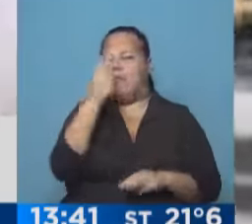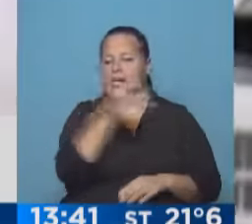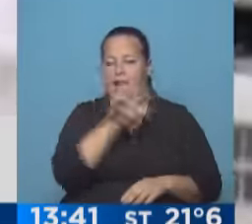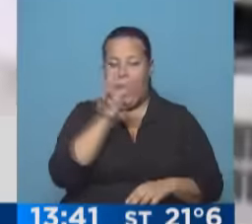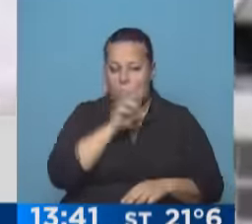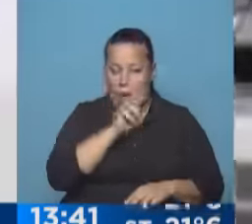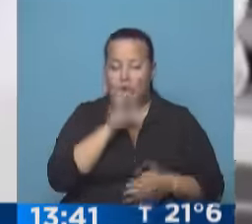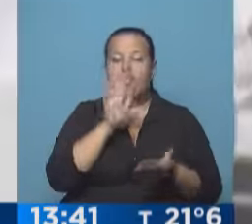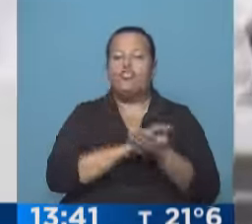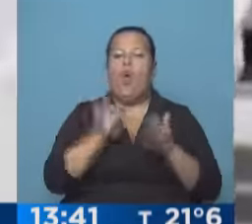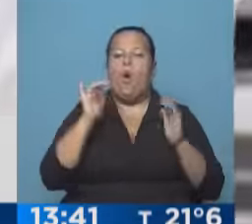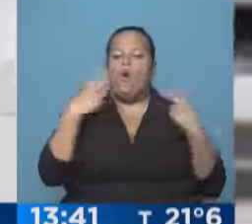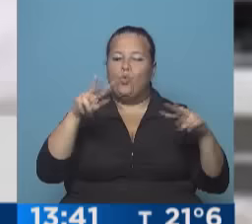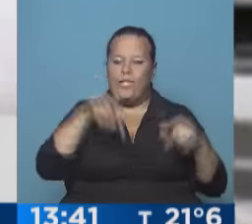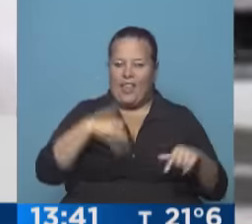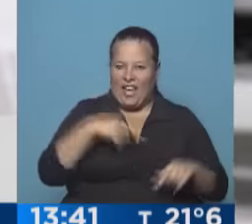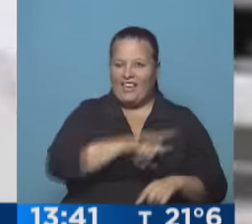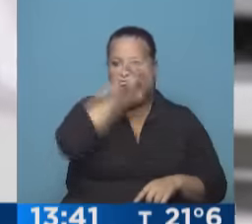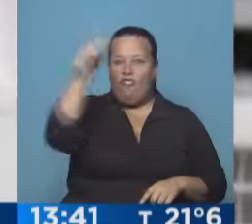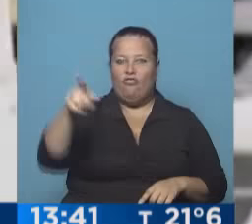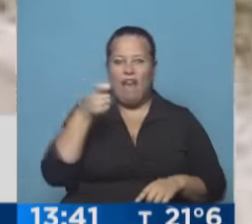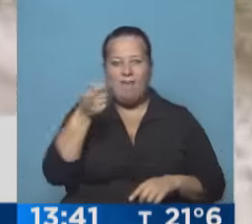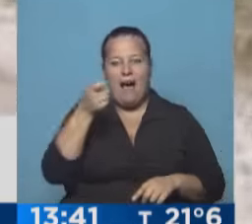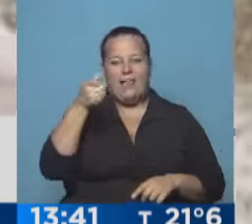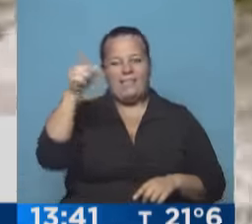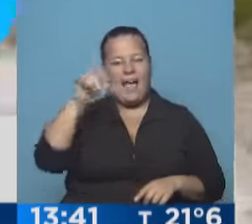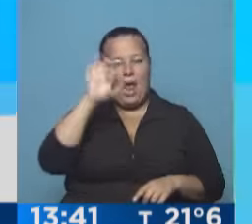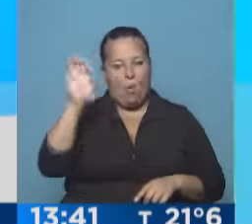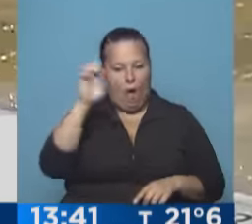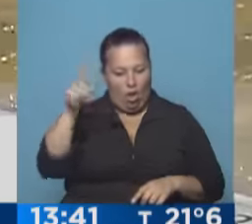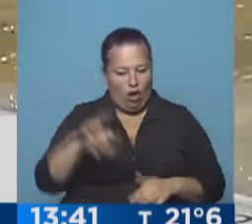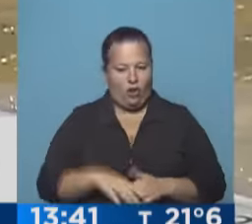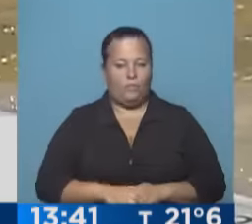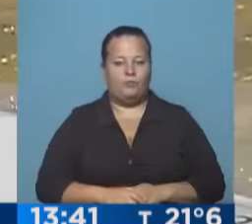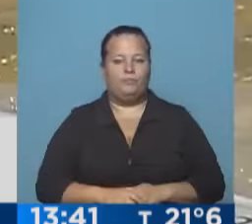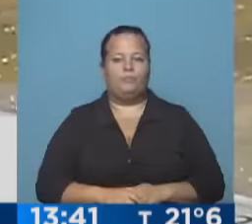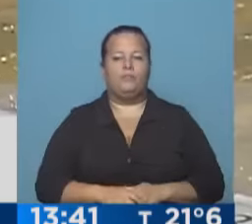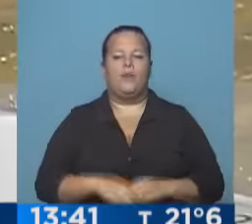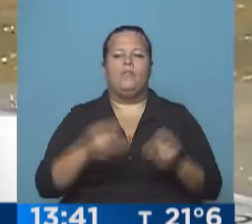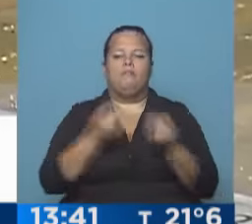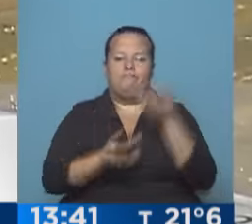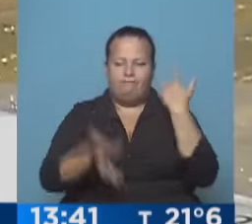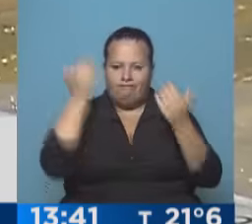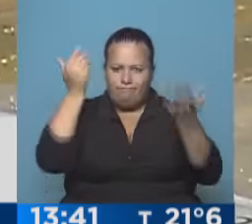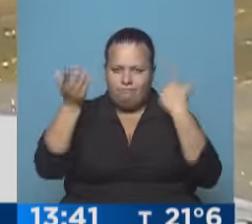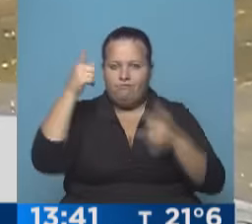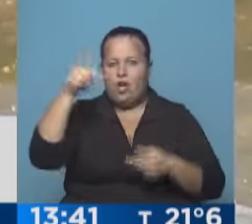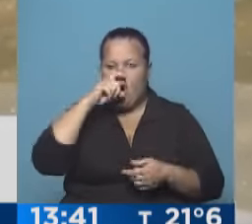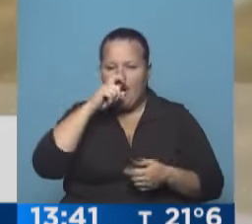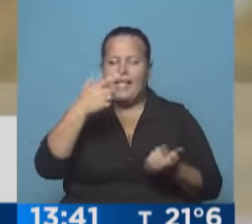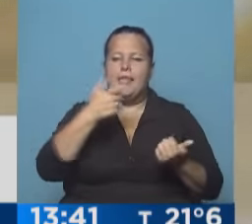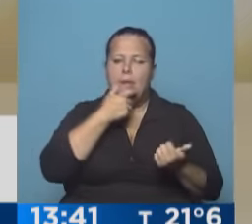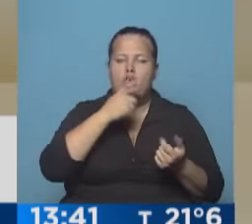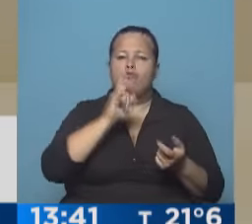algo en referencia a las turistas argentinas asesinadas en Montañita. En varios operativos realizados en Corrientes,